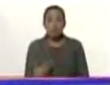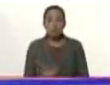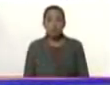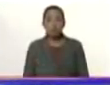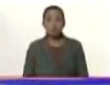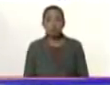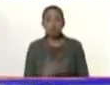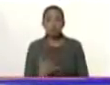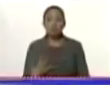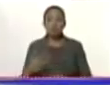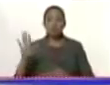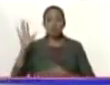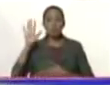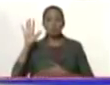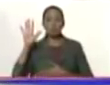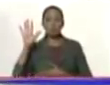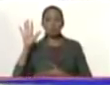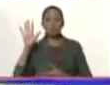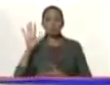a juramentar